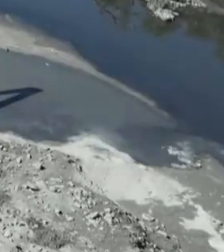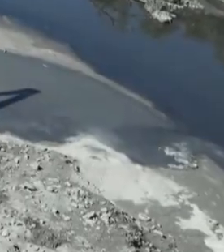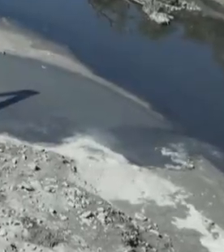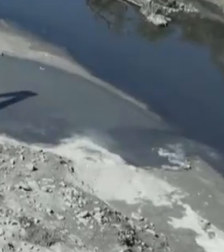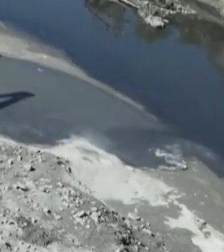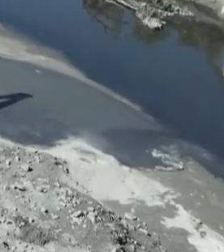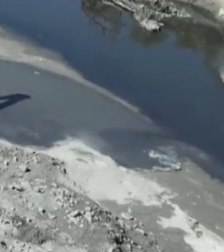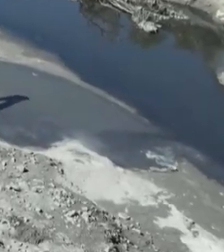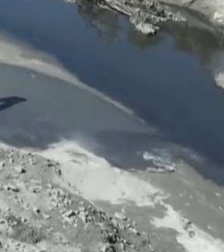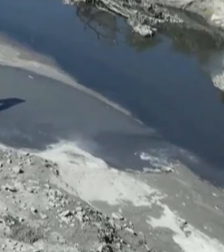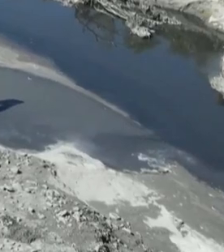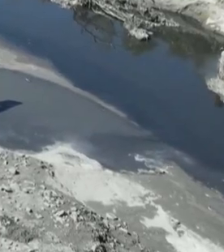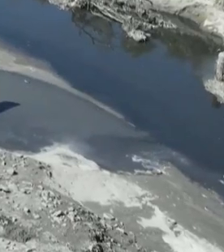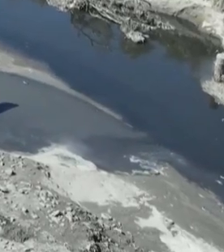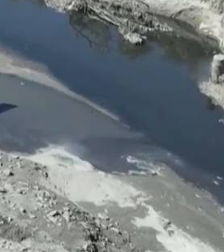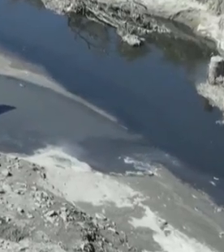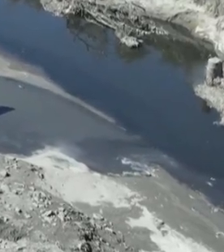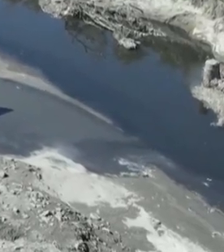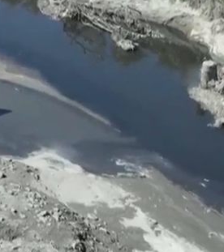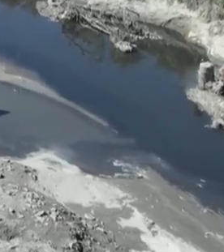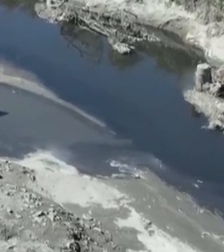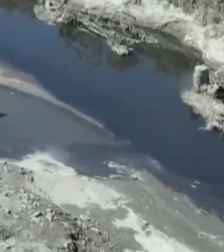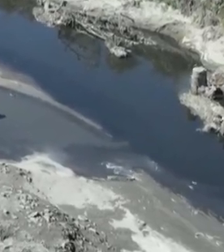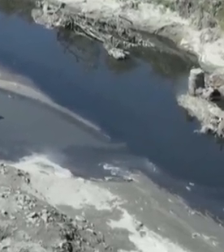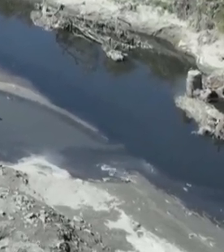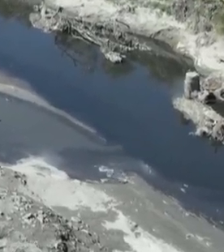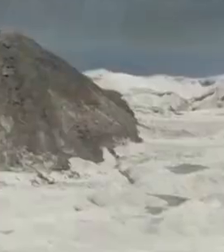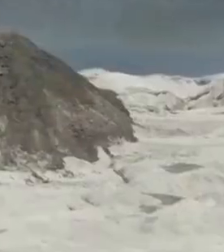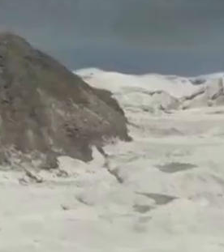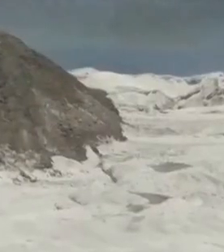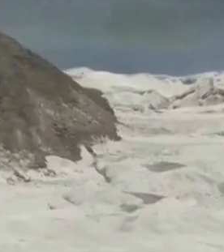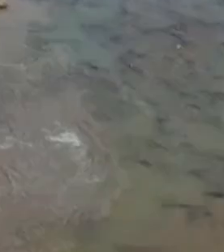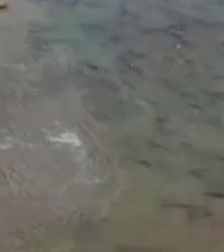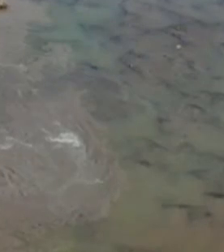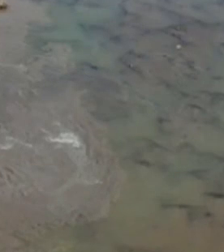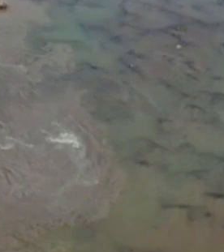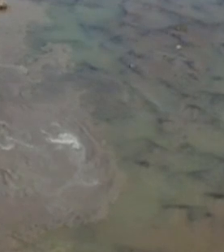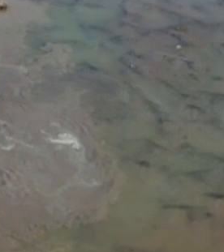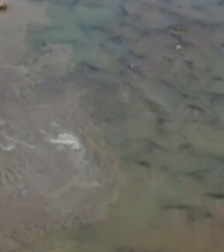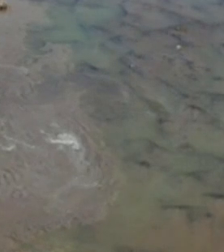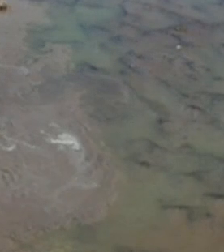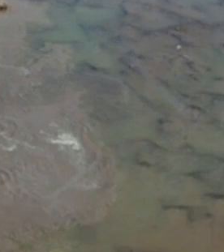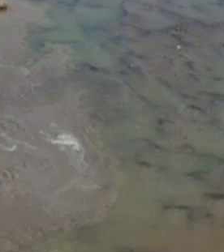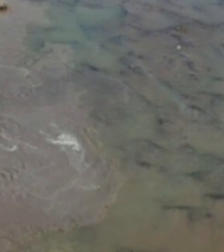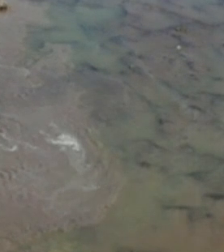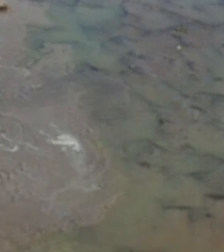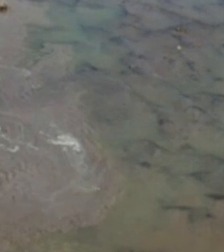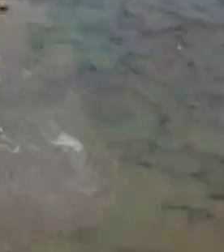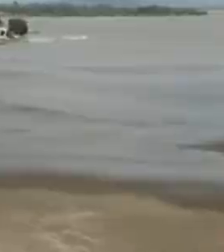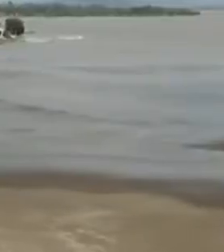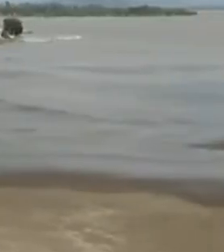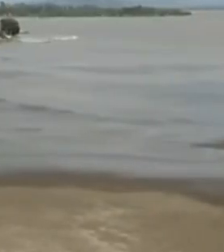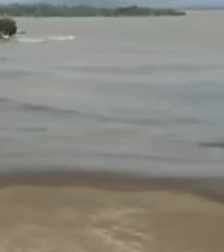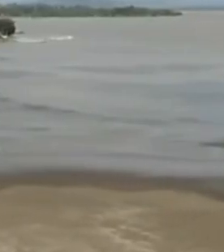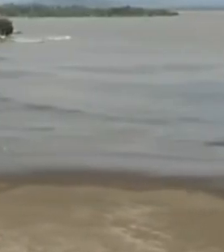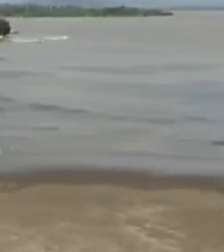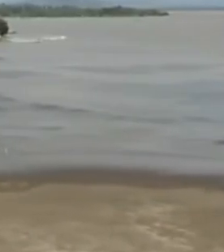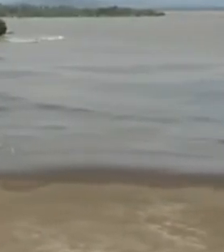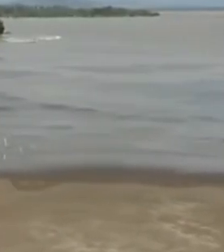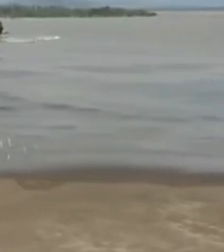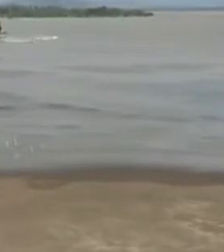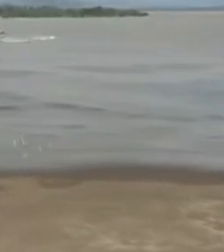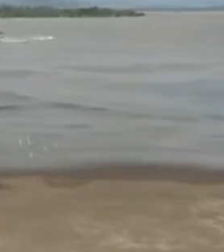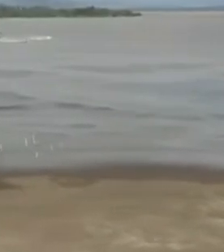empleada para efectuar dragados de canales emergentes de sistemas lagunarios, así como desasolve de ríos y lagos de